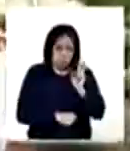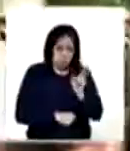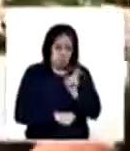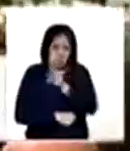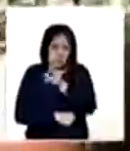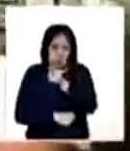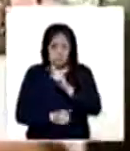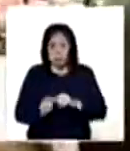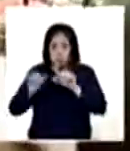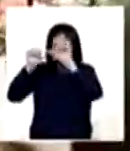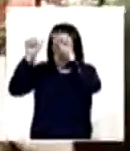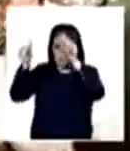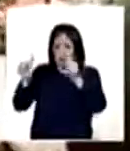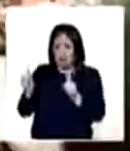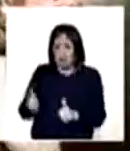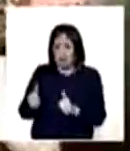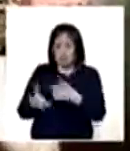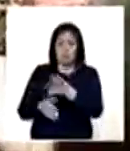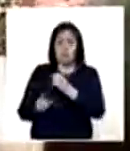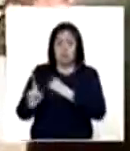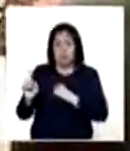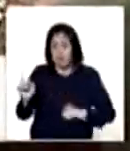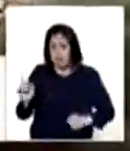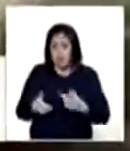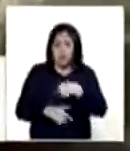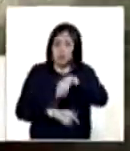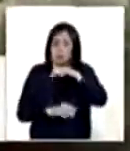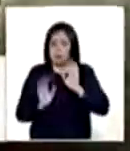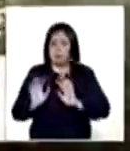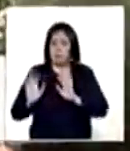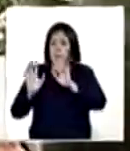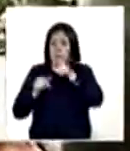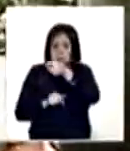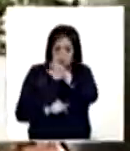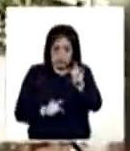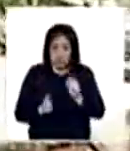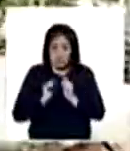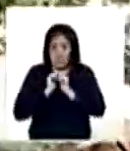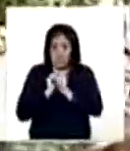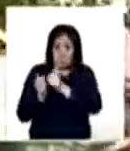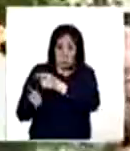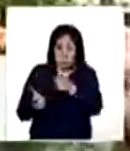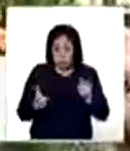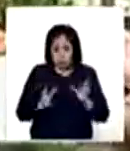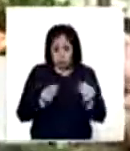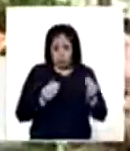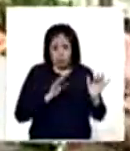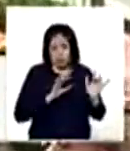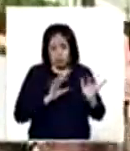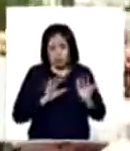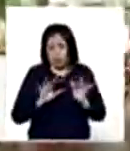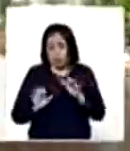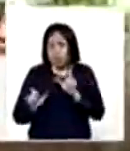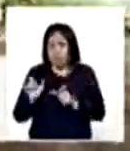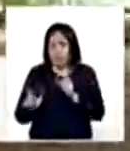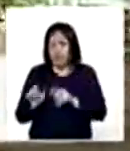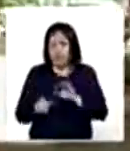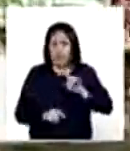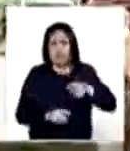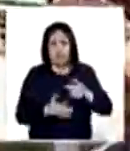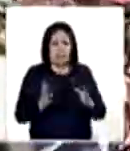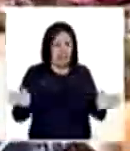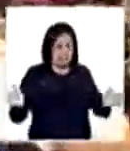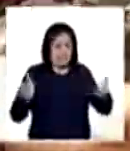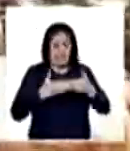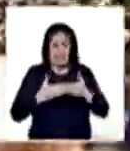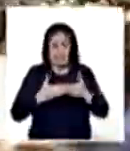justamente la imagen de nuestro Señor de los Milagros. Aquí están acompañándolo miles de fieles. Se ha cerrado por completo